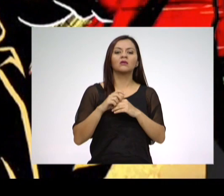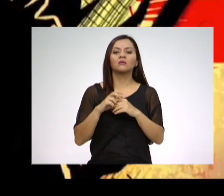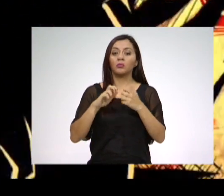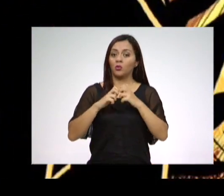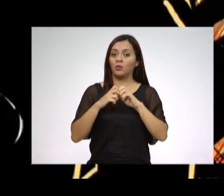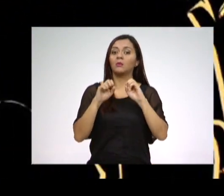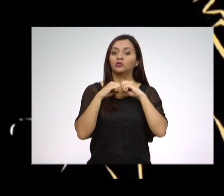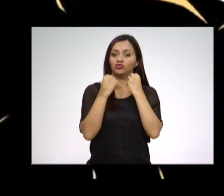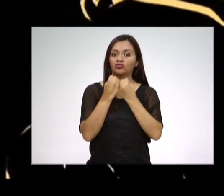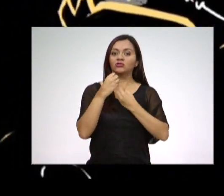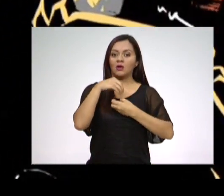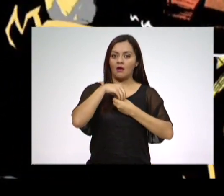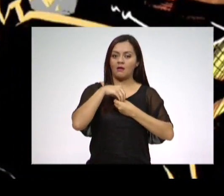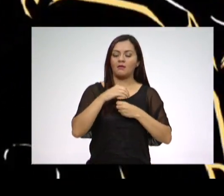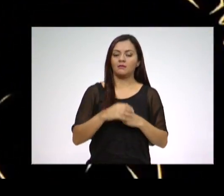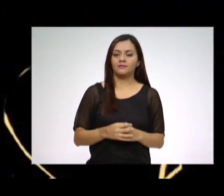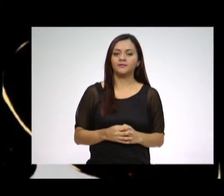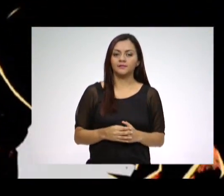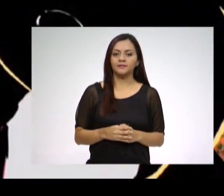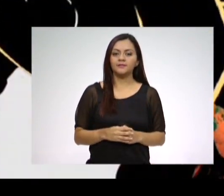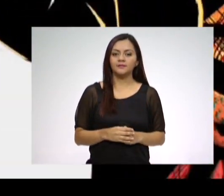sociales.